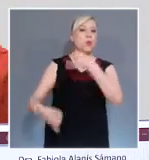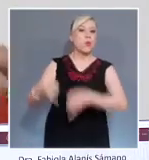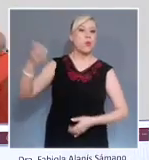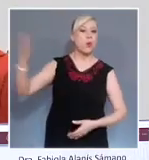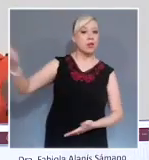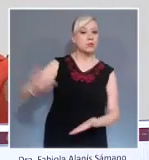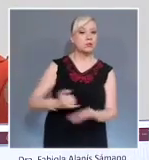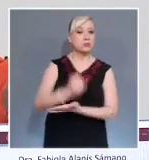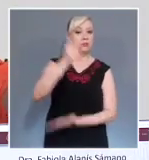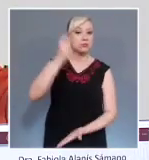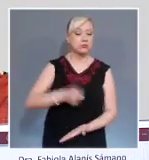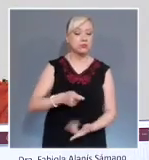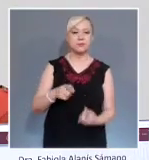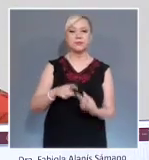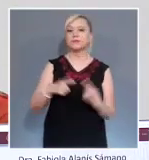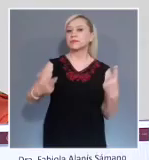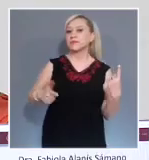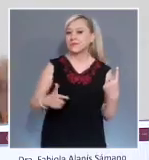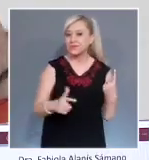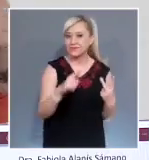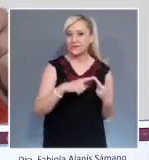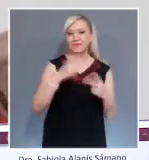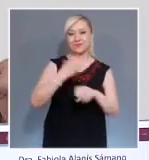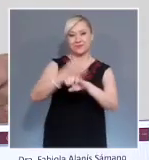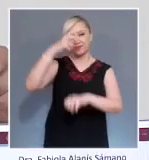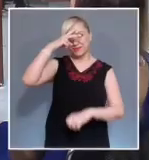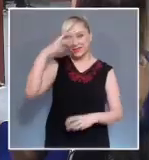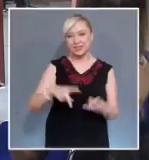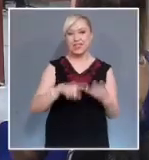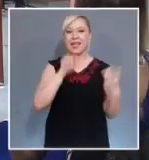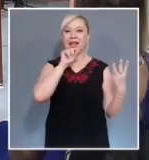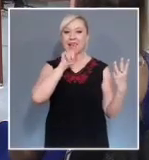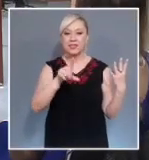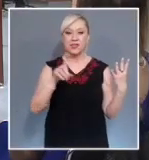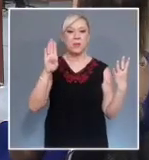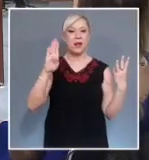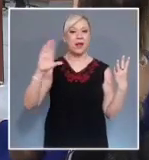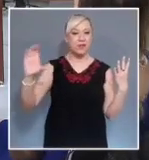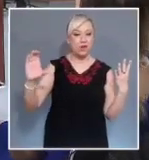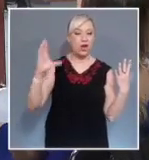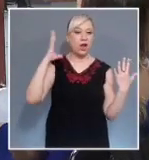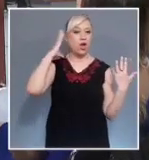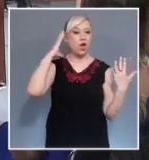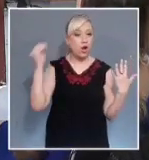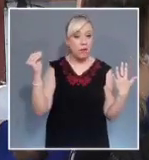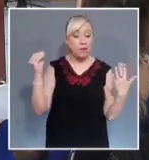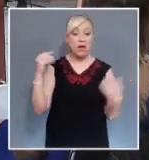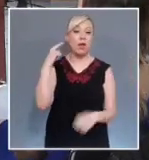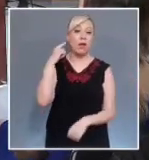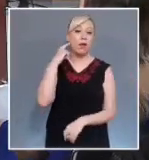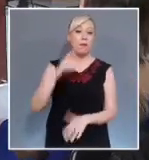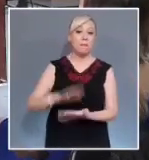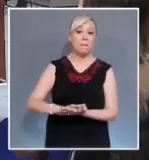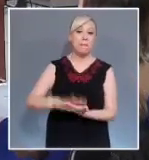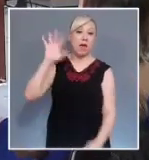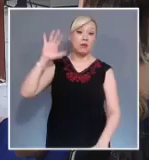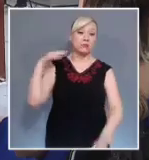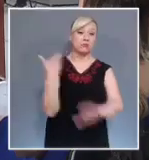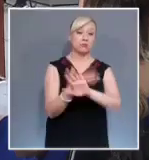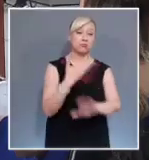Estado de México Jalisco Baja California y Colima son las entidades que registran mayor violencia hacia las mujeres